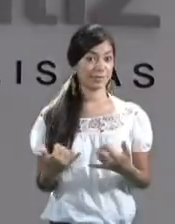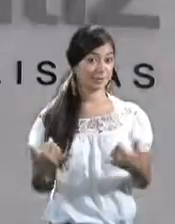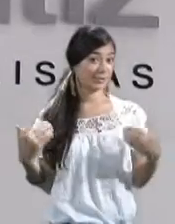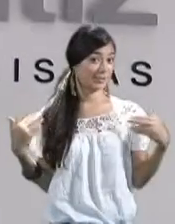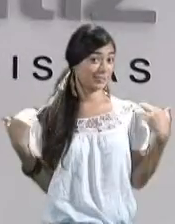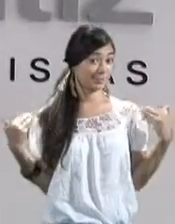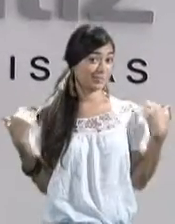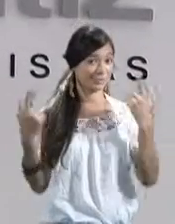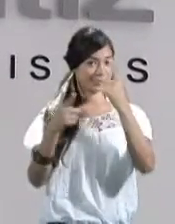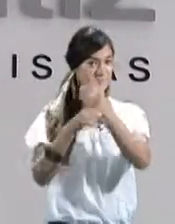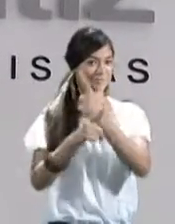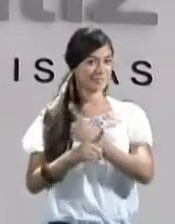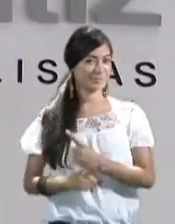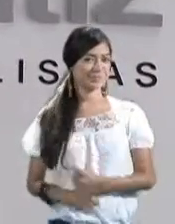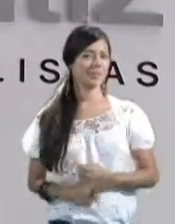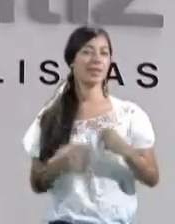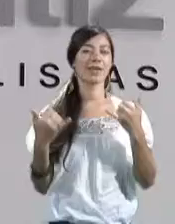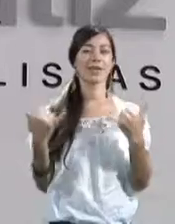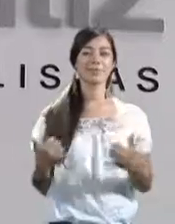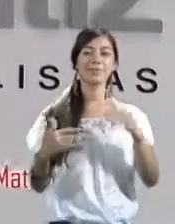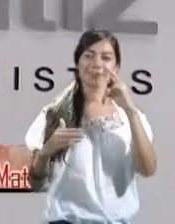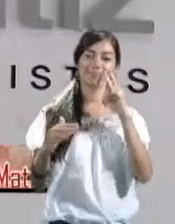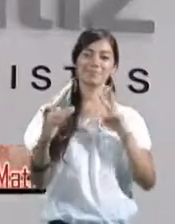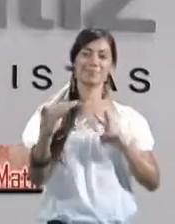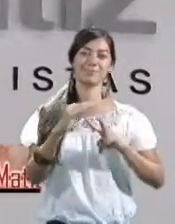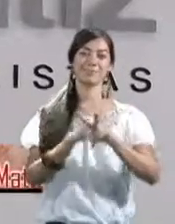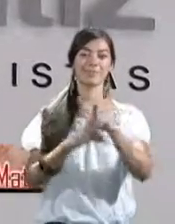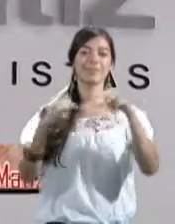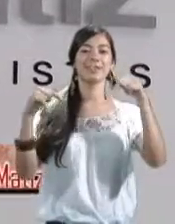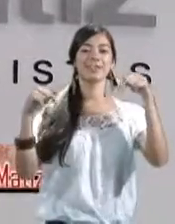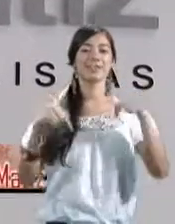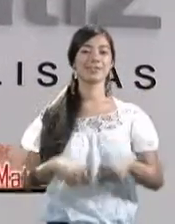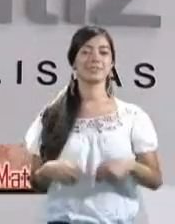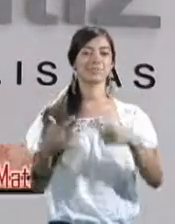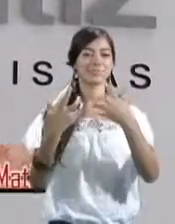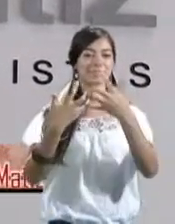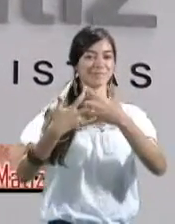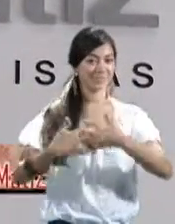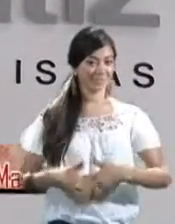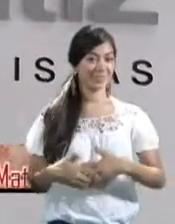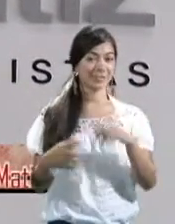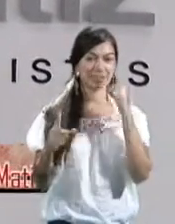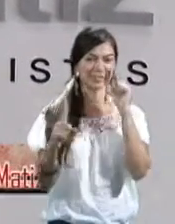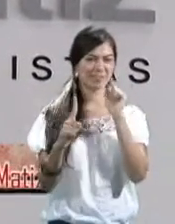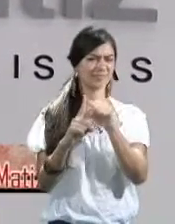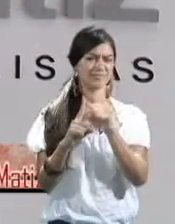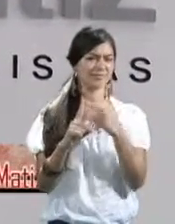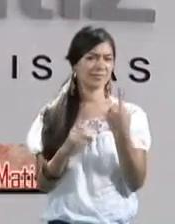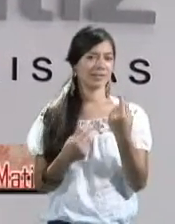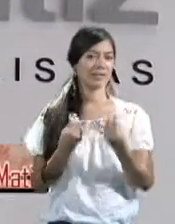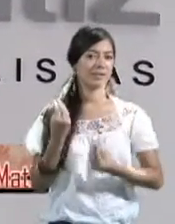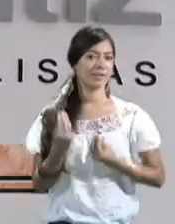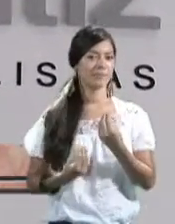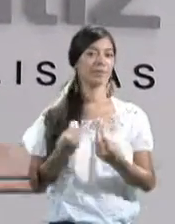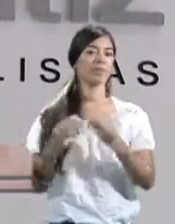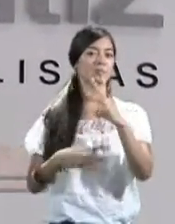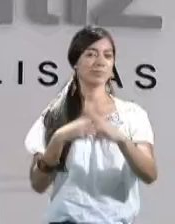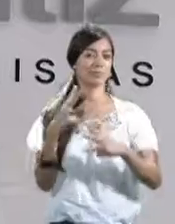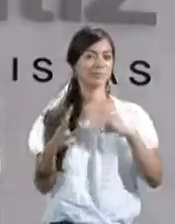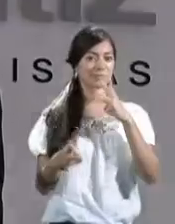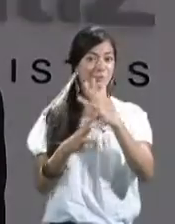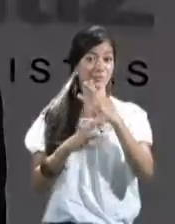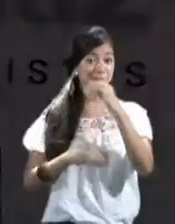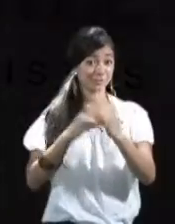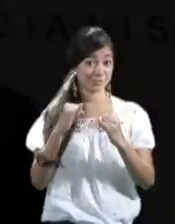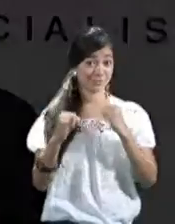Estamos muy contentos por este logro. Realmente eso hace parte de la visión de Sanabria Matiz. Uno de nuestros objetivos principales es el referente nacional